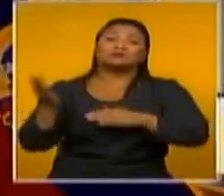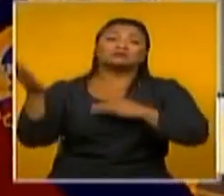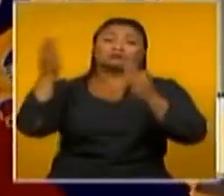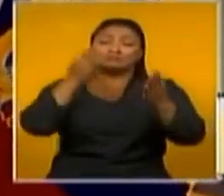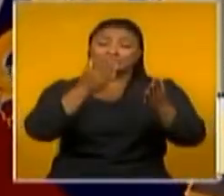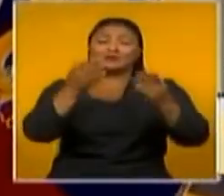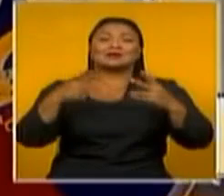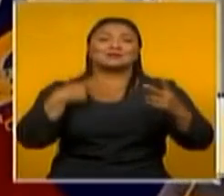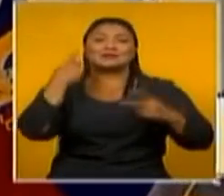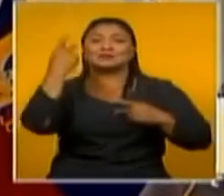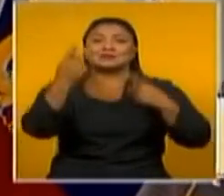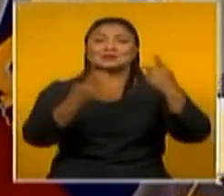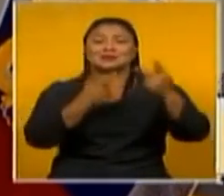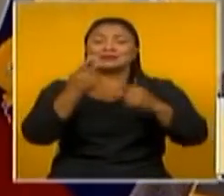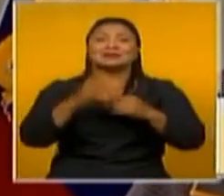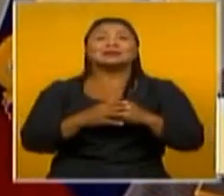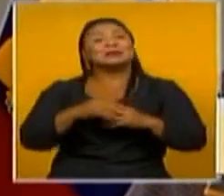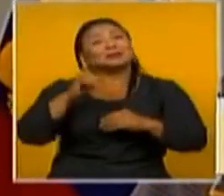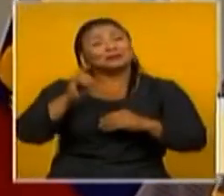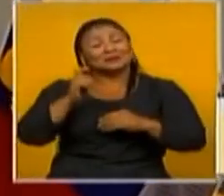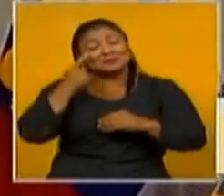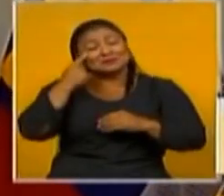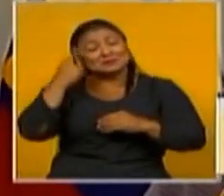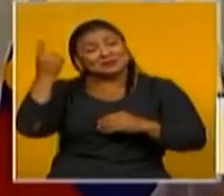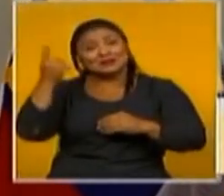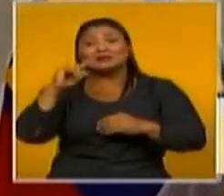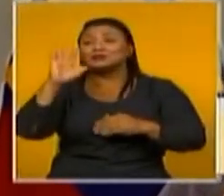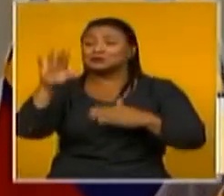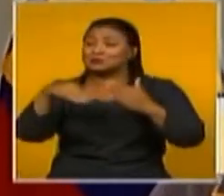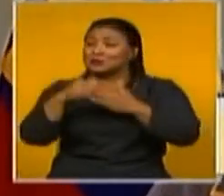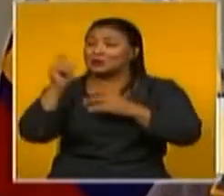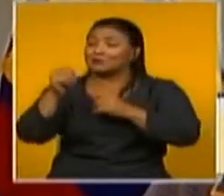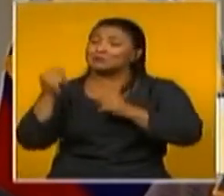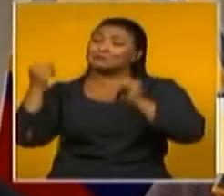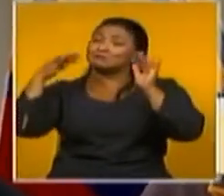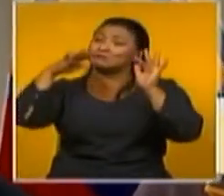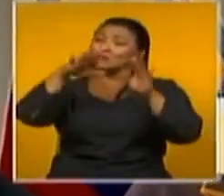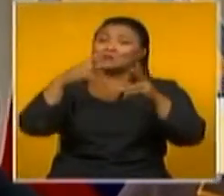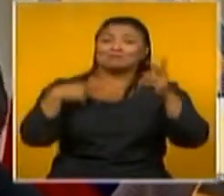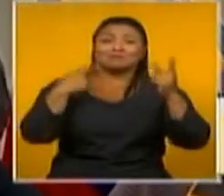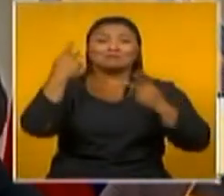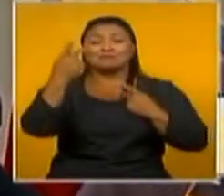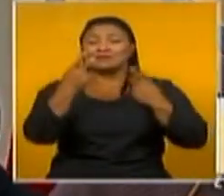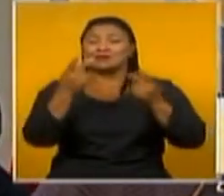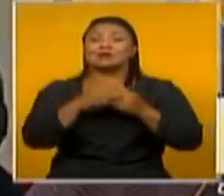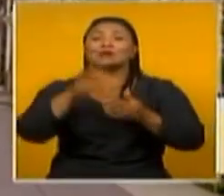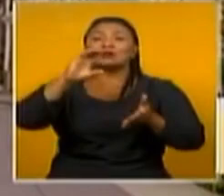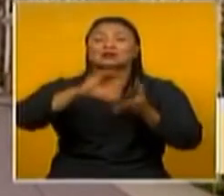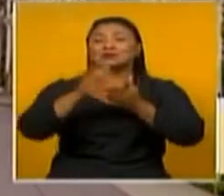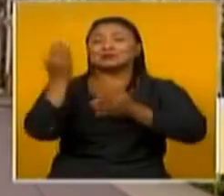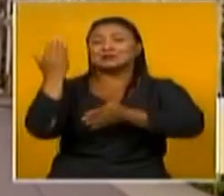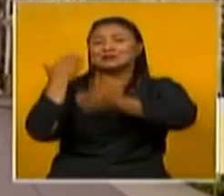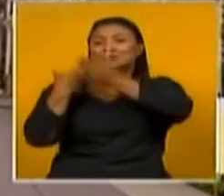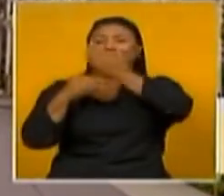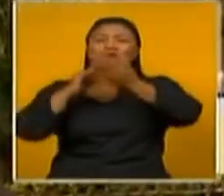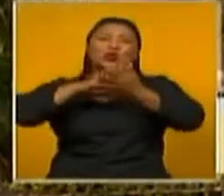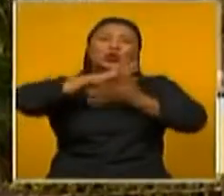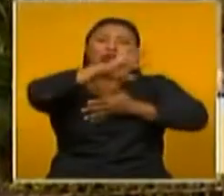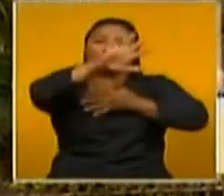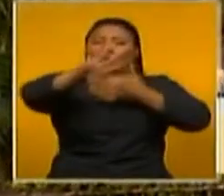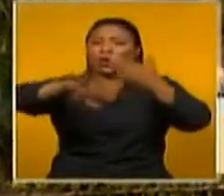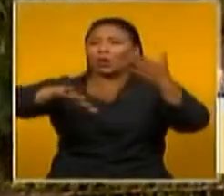que todos mis compatriotas deben visitar Zaruma, porque es una ciudad histórica, muy bonito, los paisajes aquí